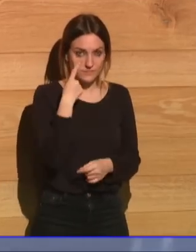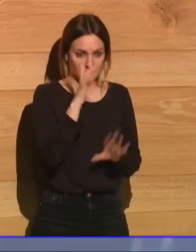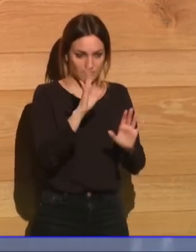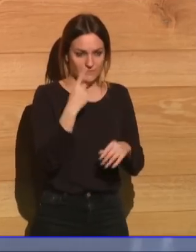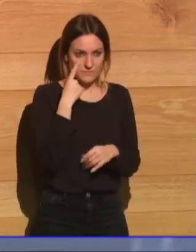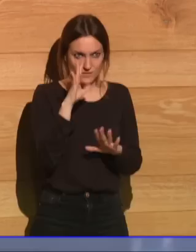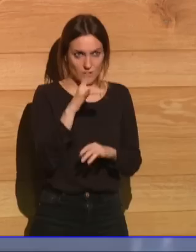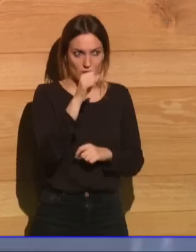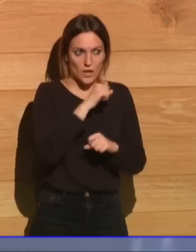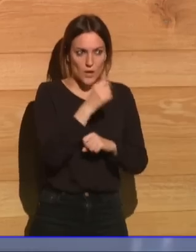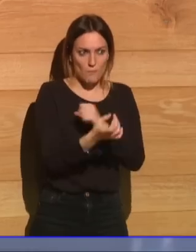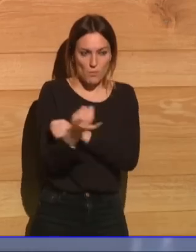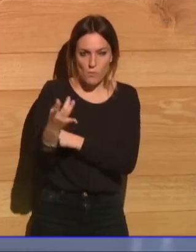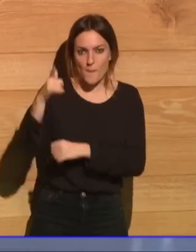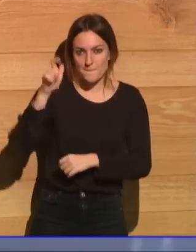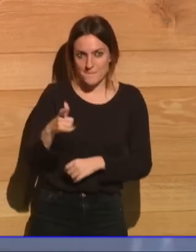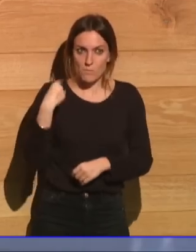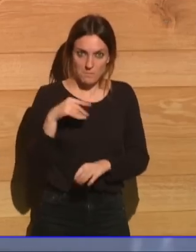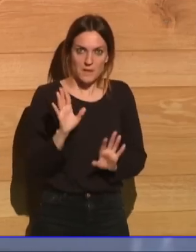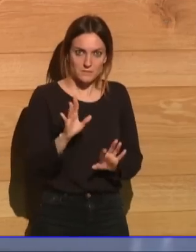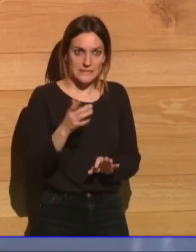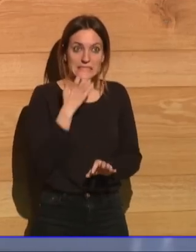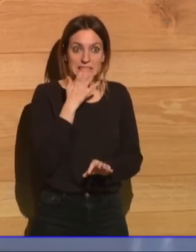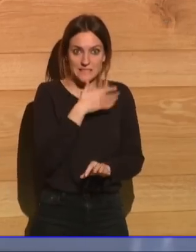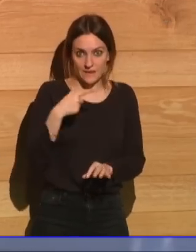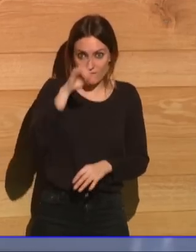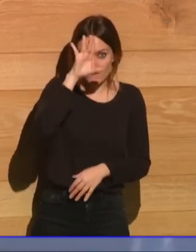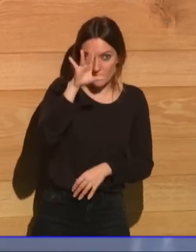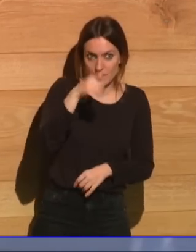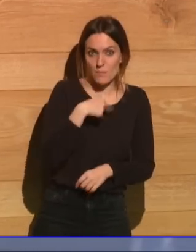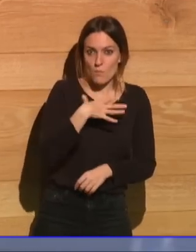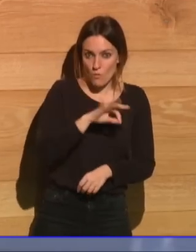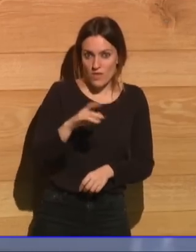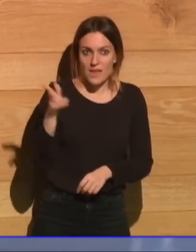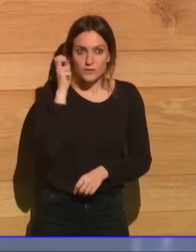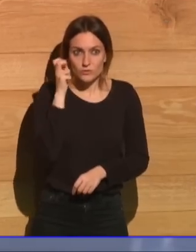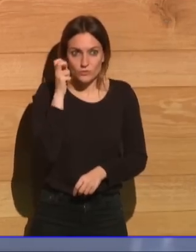por el mismo tío. Si queréis Qué raro. flipar, escuchad la banda sonora de la